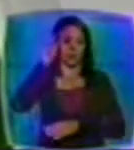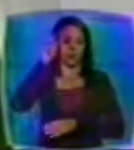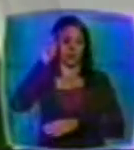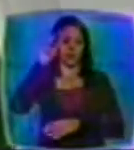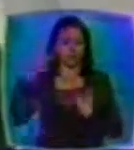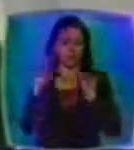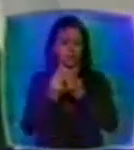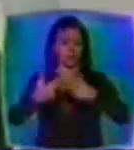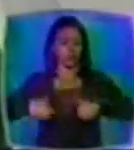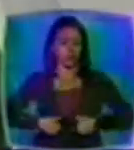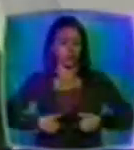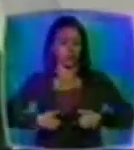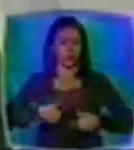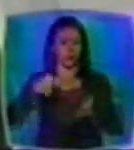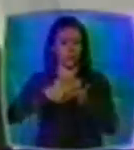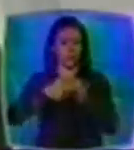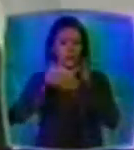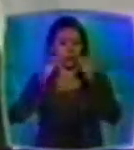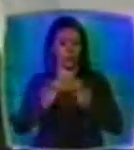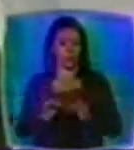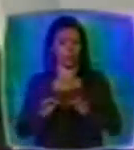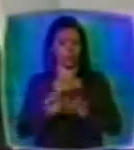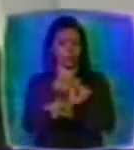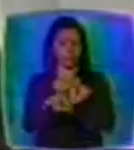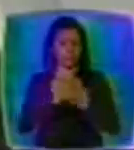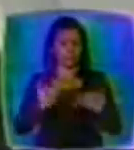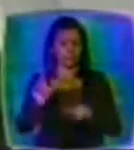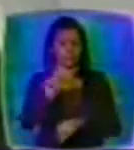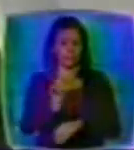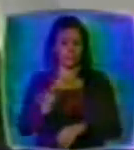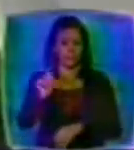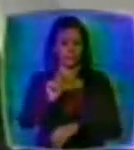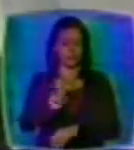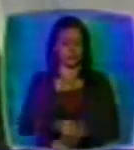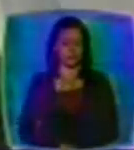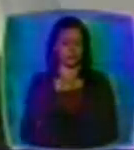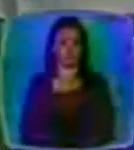profesores en su lucha por un sueldo digno. Harley Monsegui Lemán, Televen.